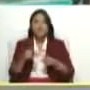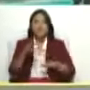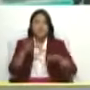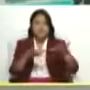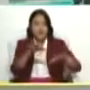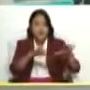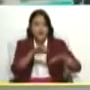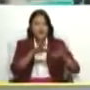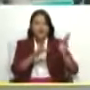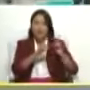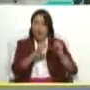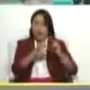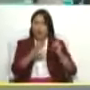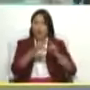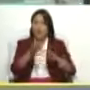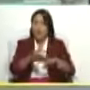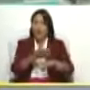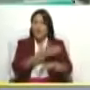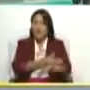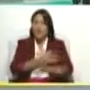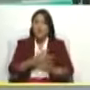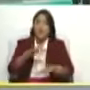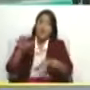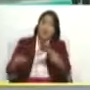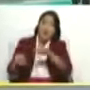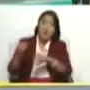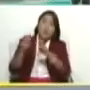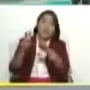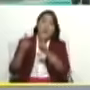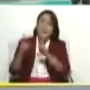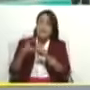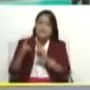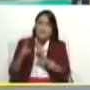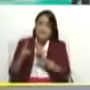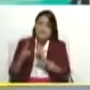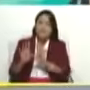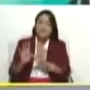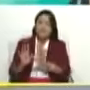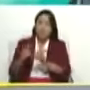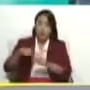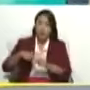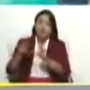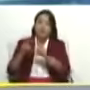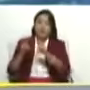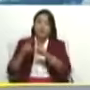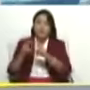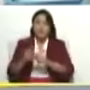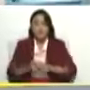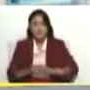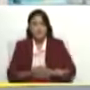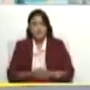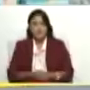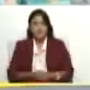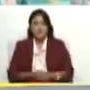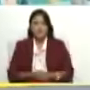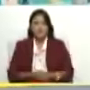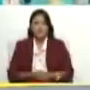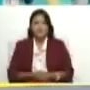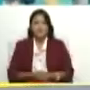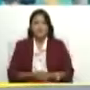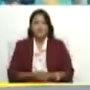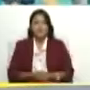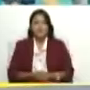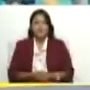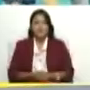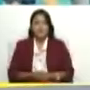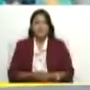conocidos y rostros nuevos que estoy conociendo imagínense Ustedes han